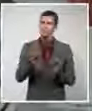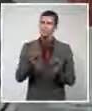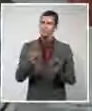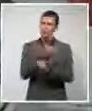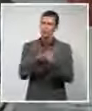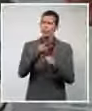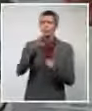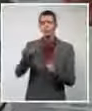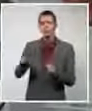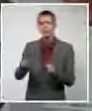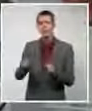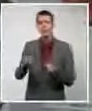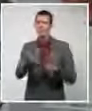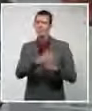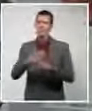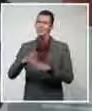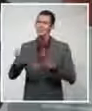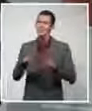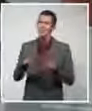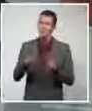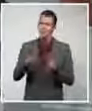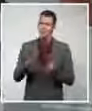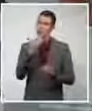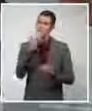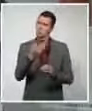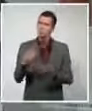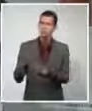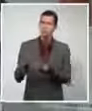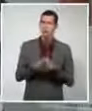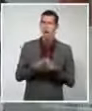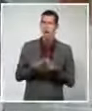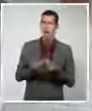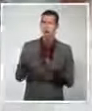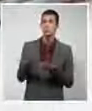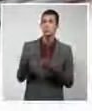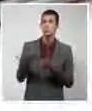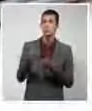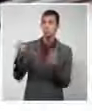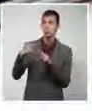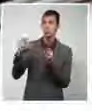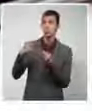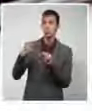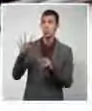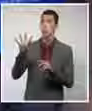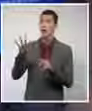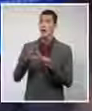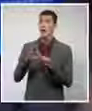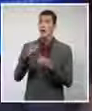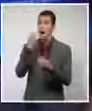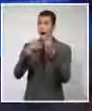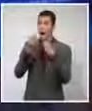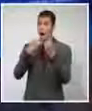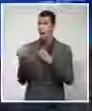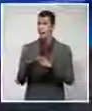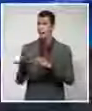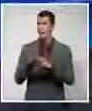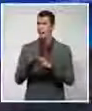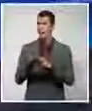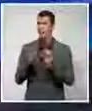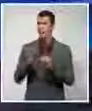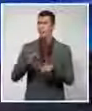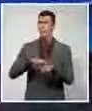permite disfrutar de mayor velocidad y esto se traduce también en un mayor consumo de sus datos. Cuando usted le empieza a